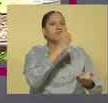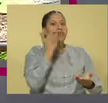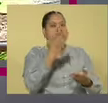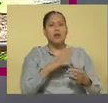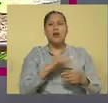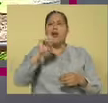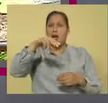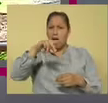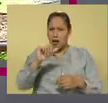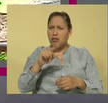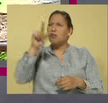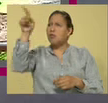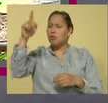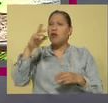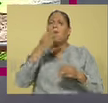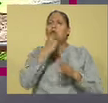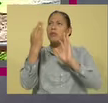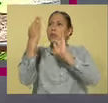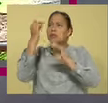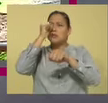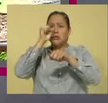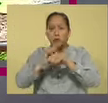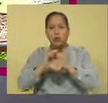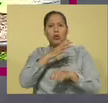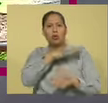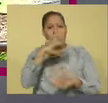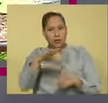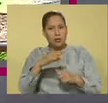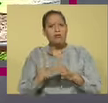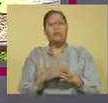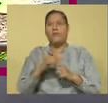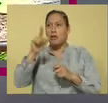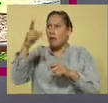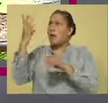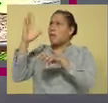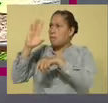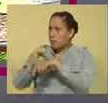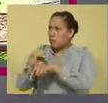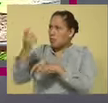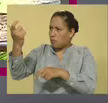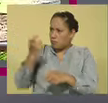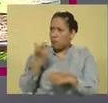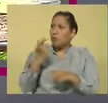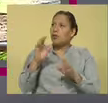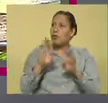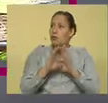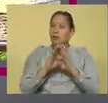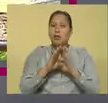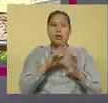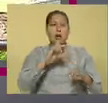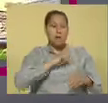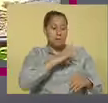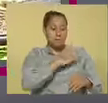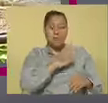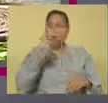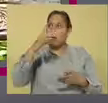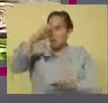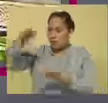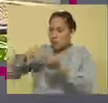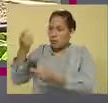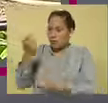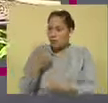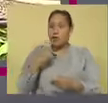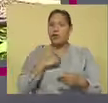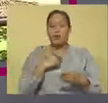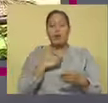¿por qué no va usted a hablar con el secretario general? Que él le dé permiso de sacar, usted se le tiene que regresar dinero, porque cuando